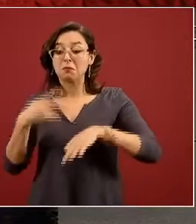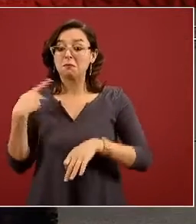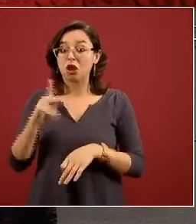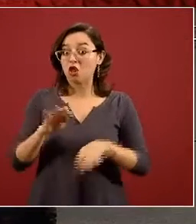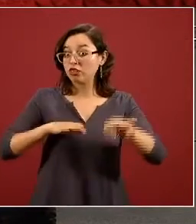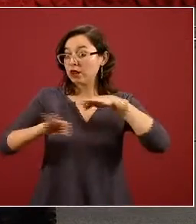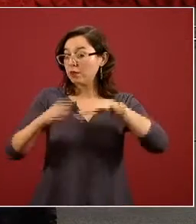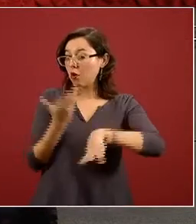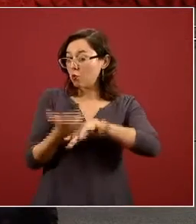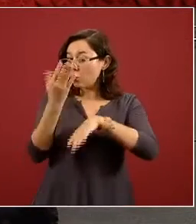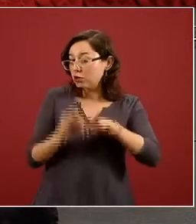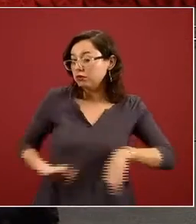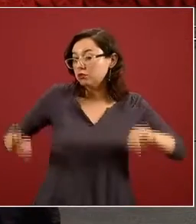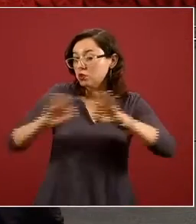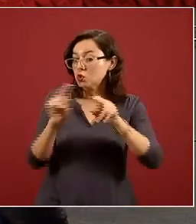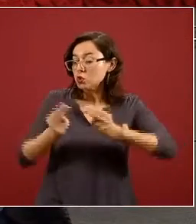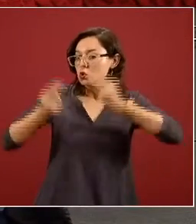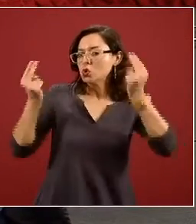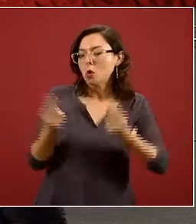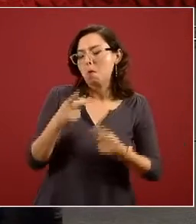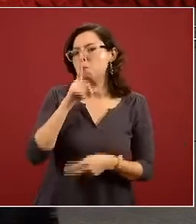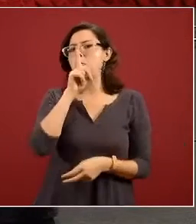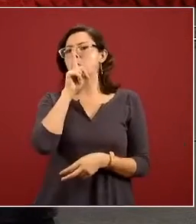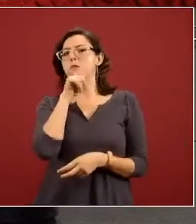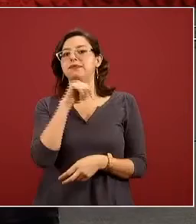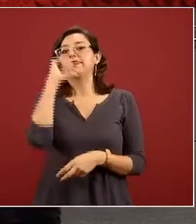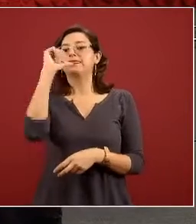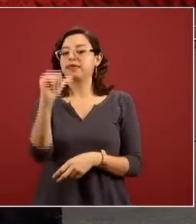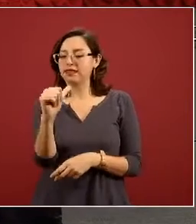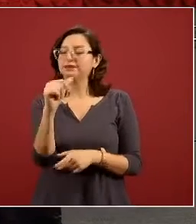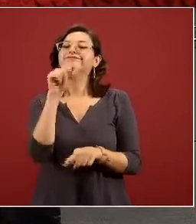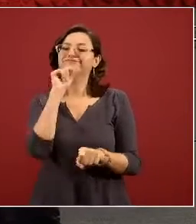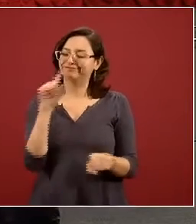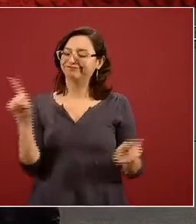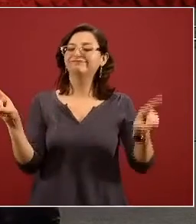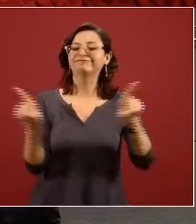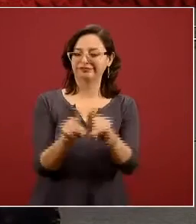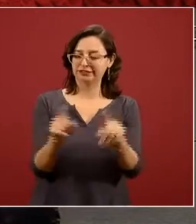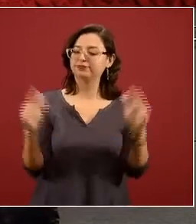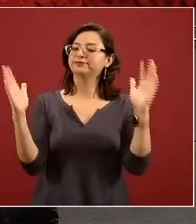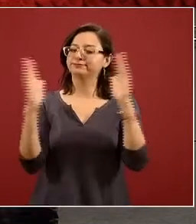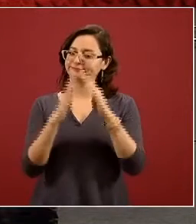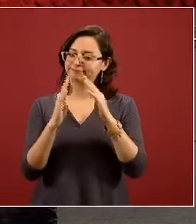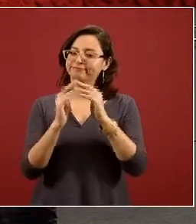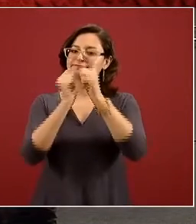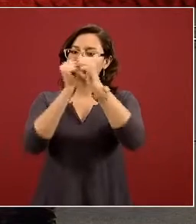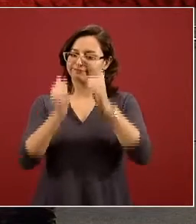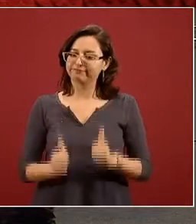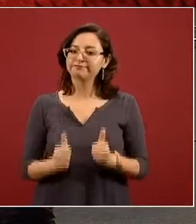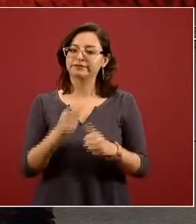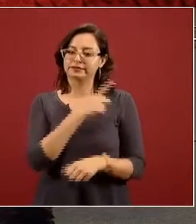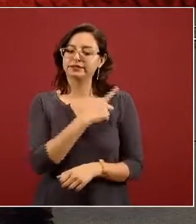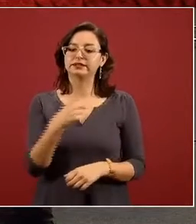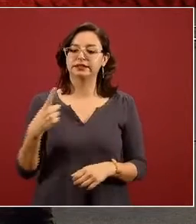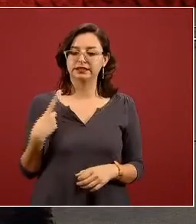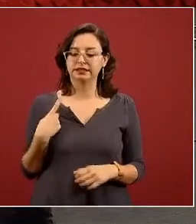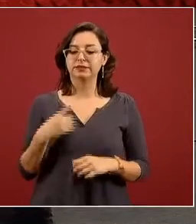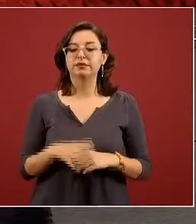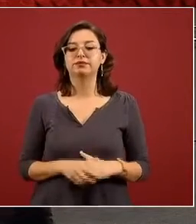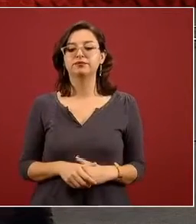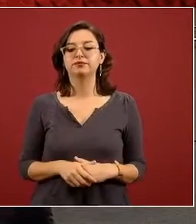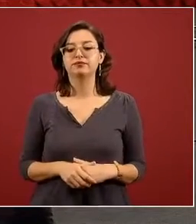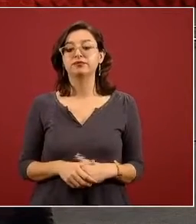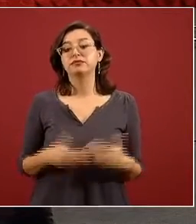esencial, también a realizar este autorresguardo domiciliario voluntario.